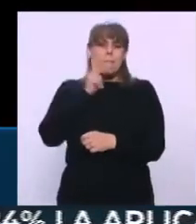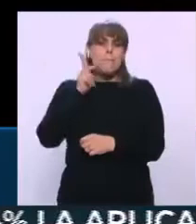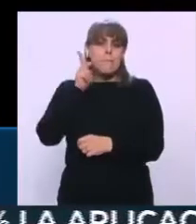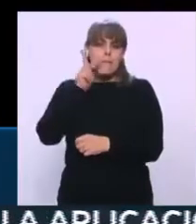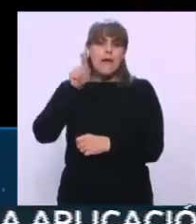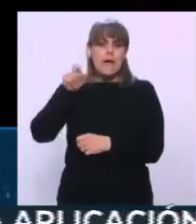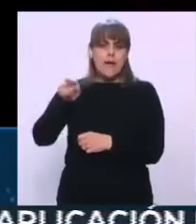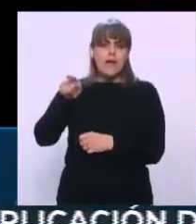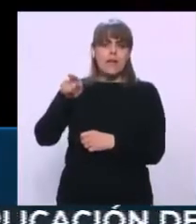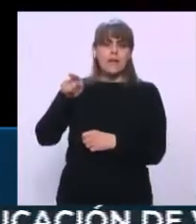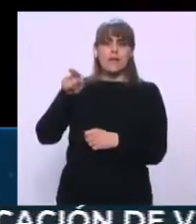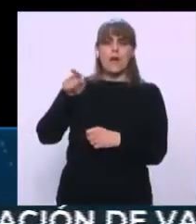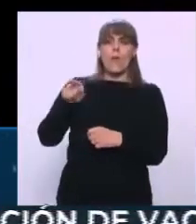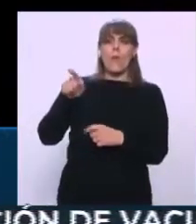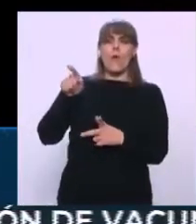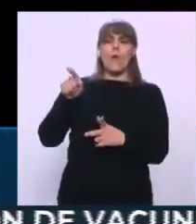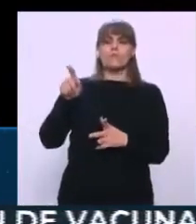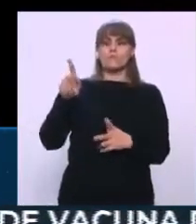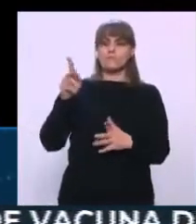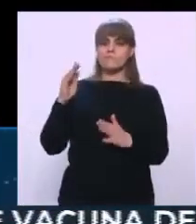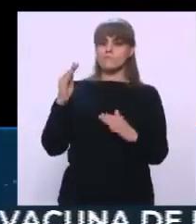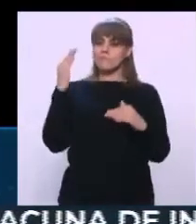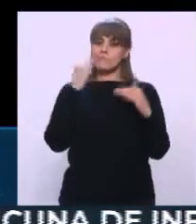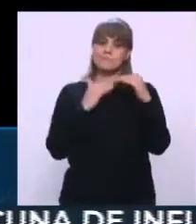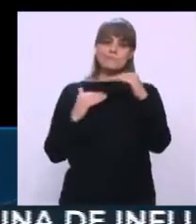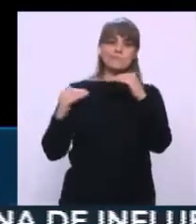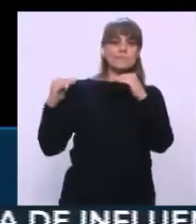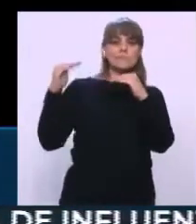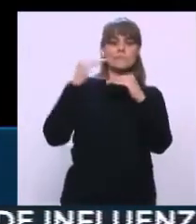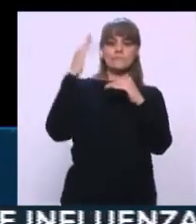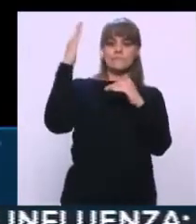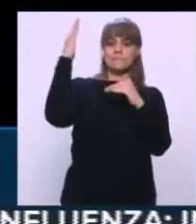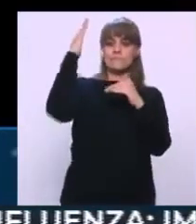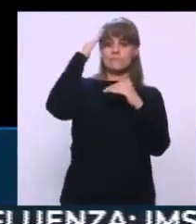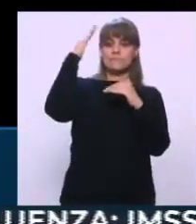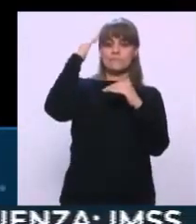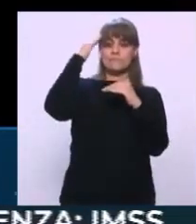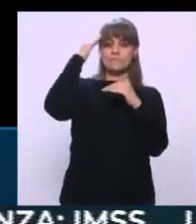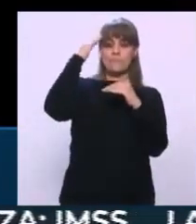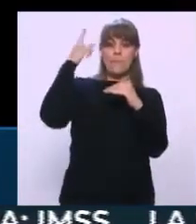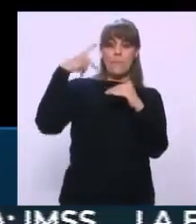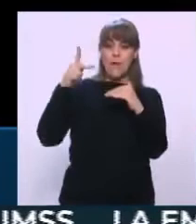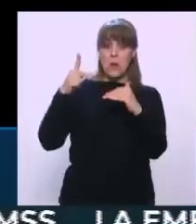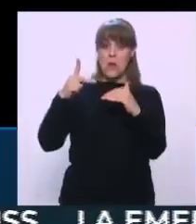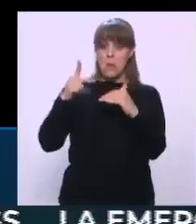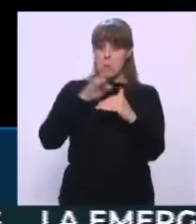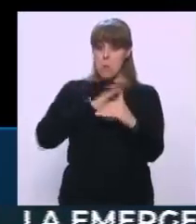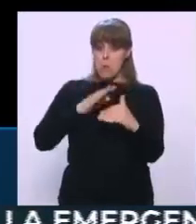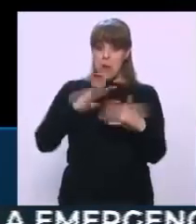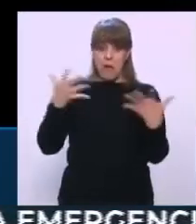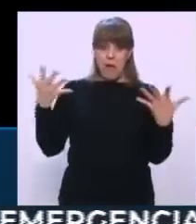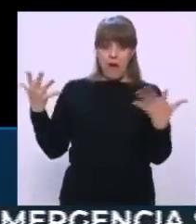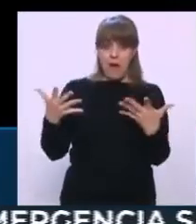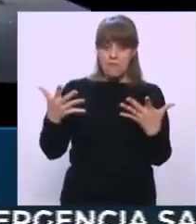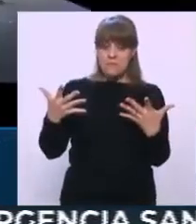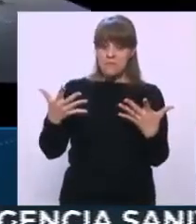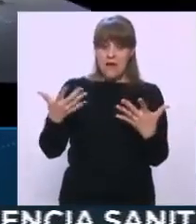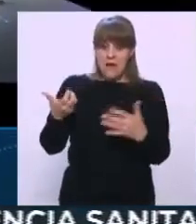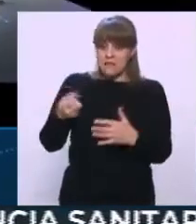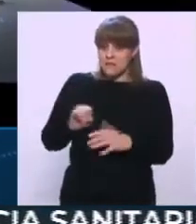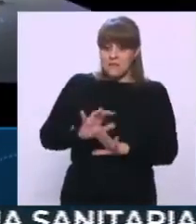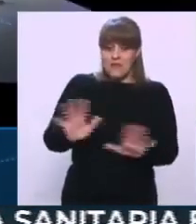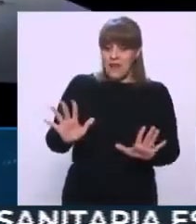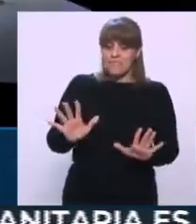un pontífice, sea la máxima figura, no tiene la potestad, de tal suerte que lo que